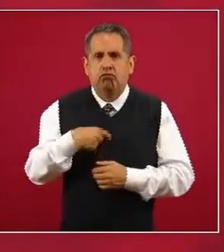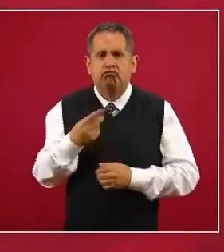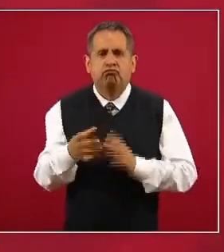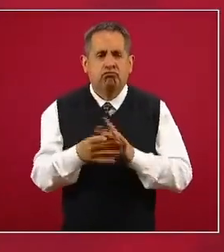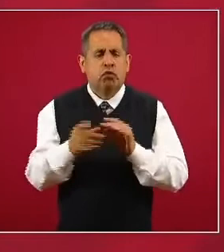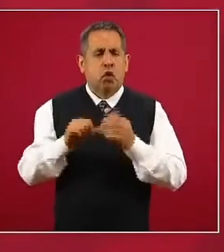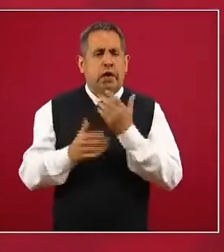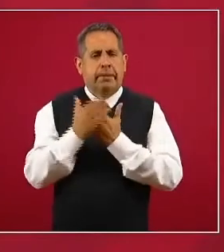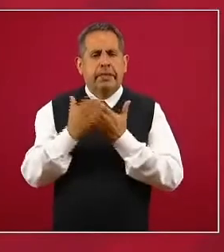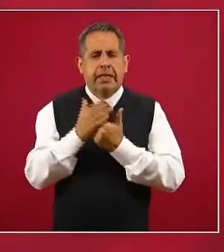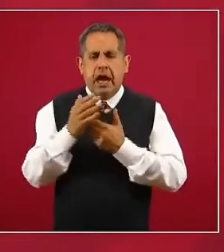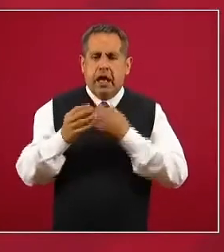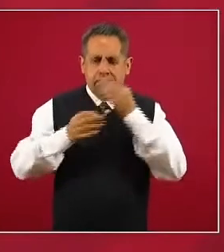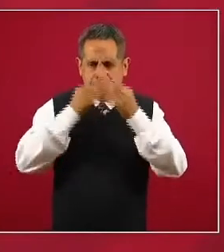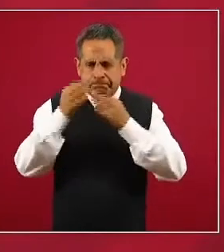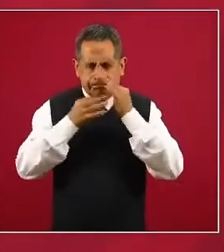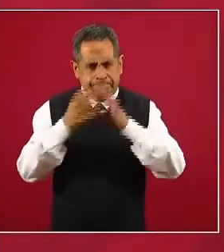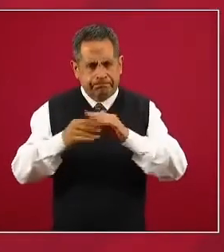la conferencia matutina,